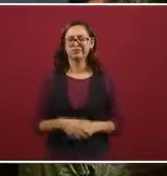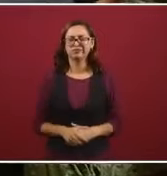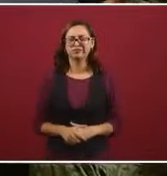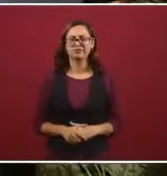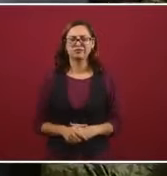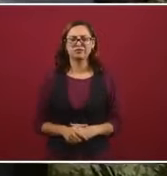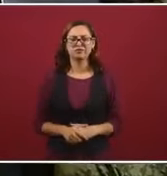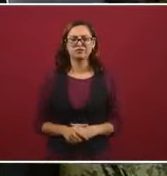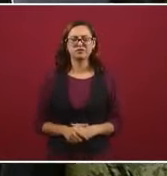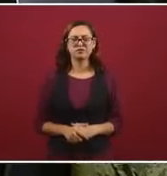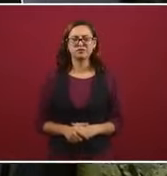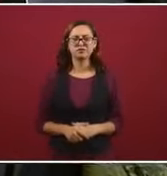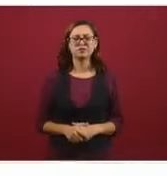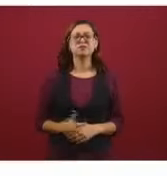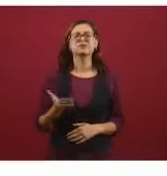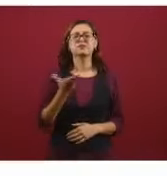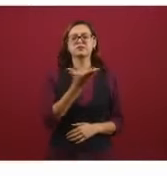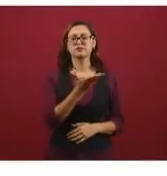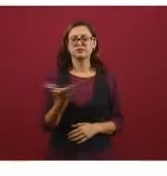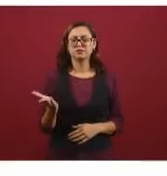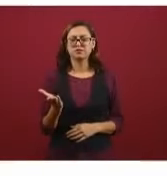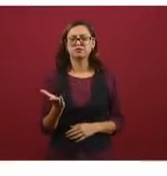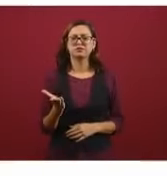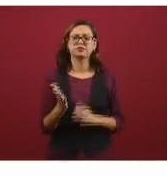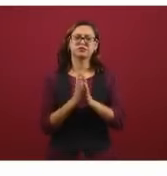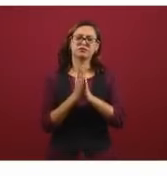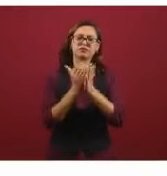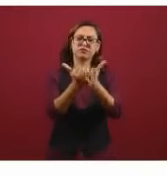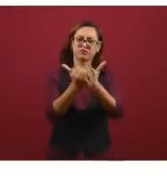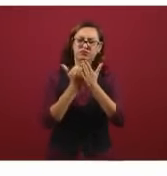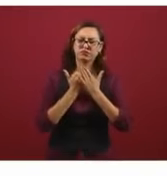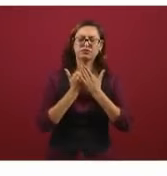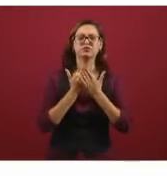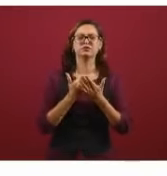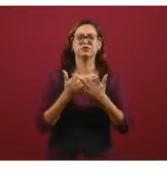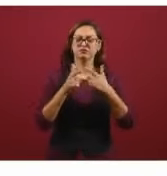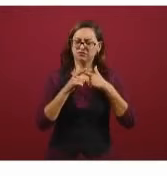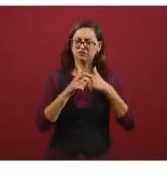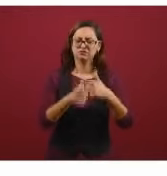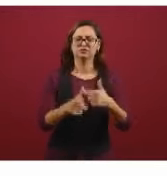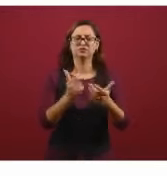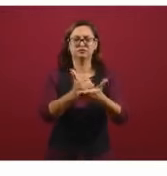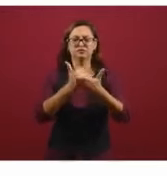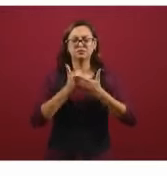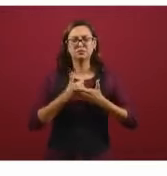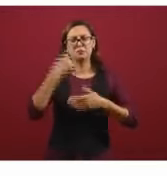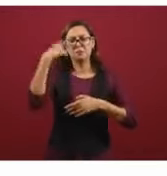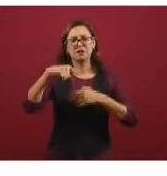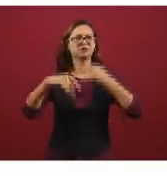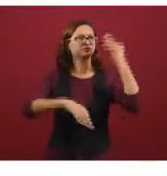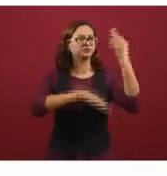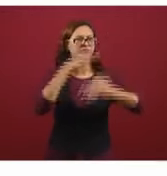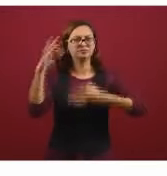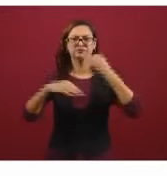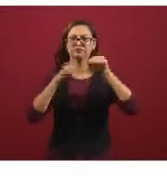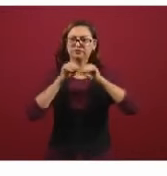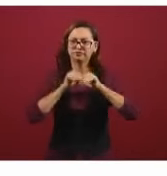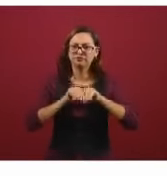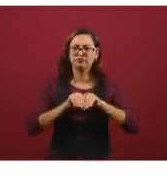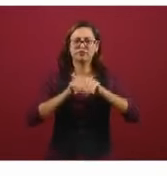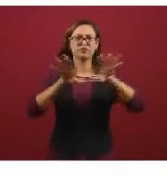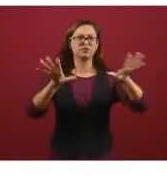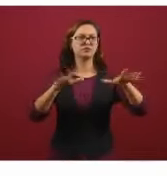Entonces, pedirles pues que nos sigan ayudando también ustedes a difundir estas